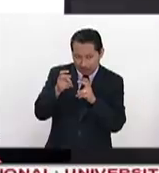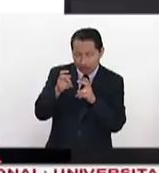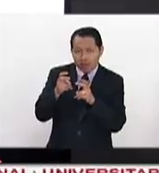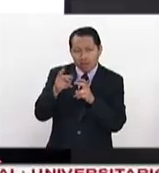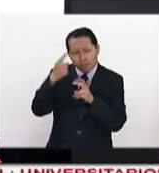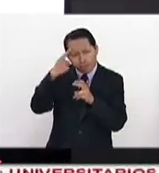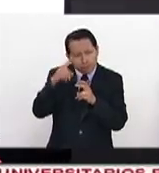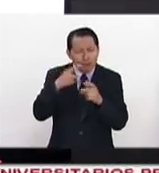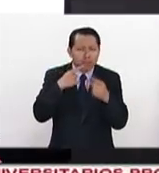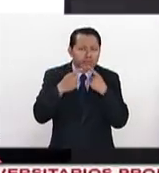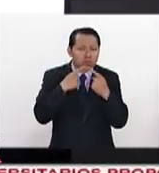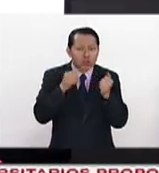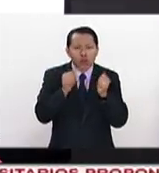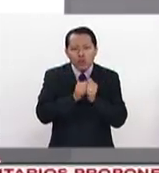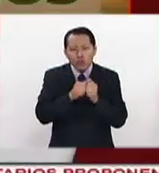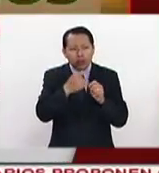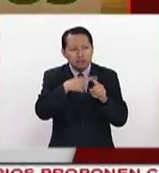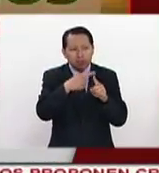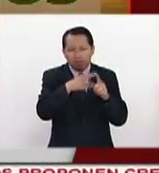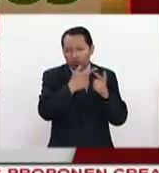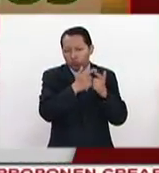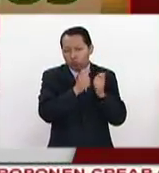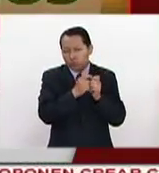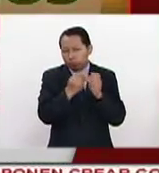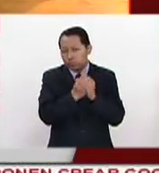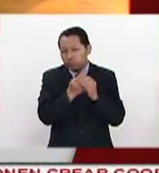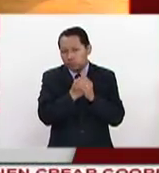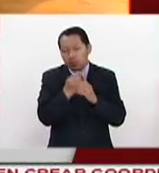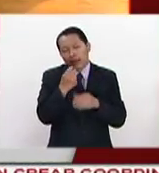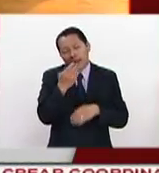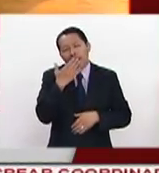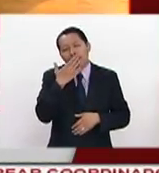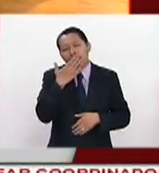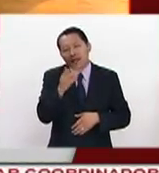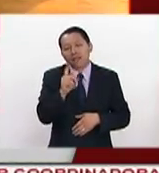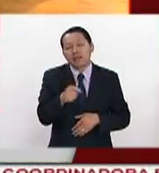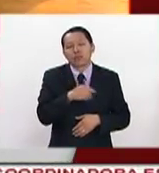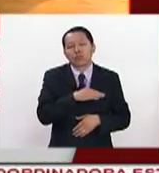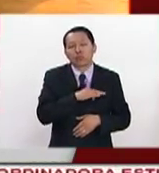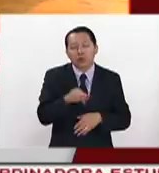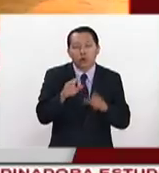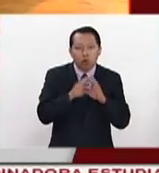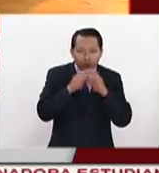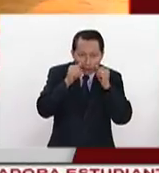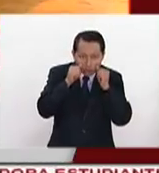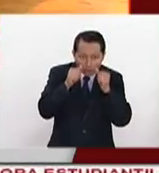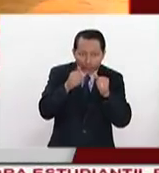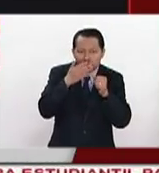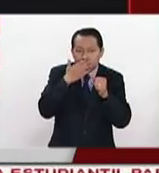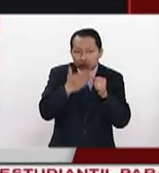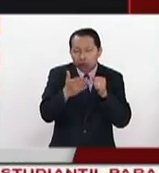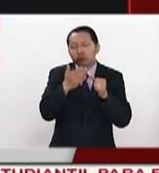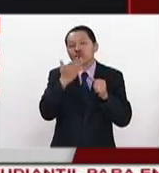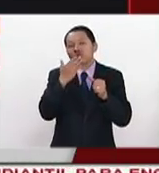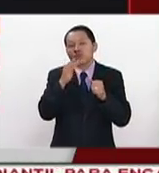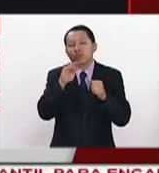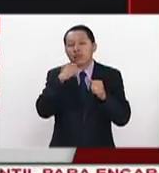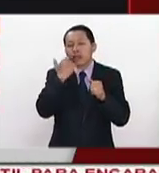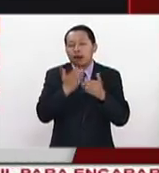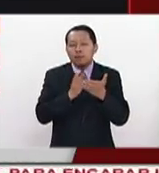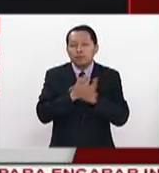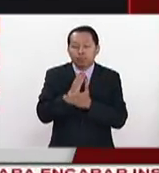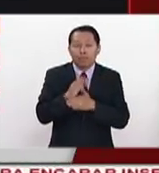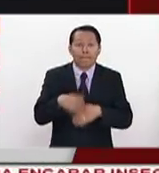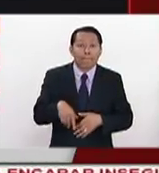hacer consultas con el sector privado, con Estados Unidos. Eso es una muy buena señal, eso quiere decir que están atendiendo el tema, están tratando de lograr avances.